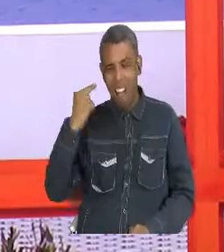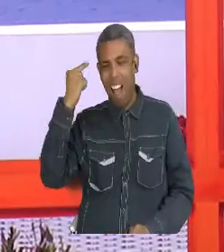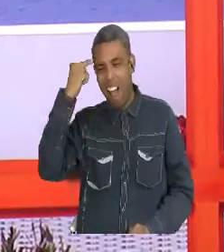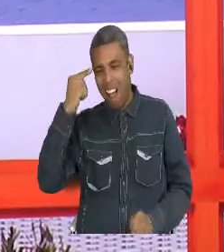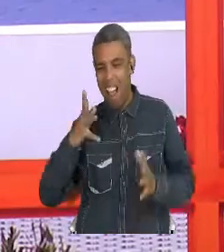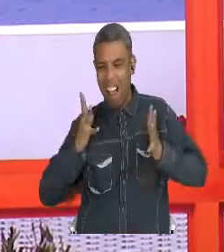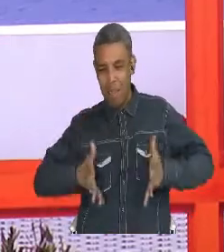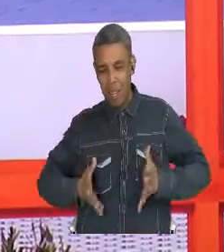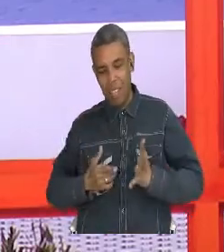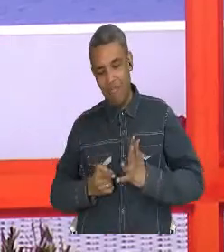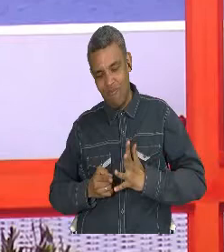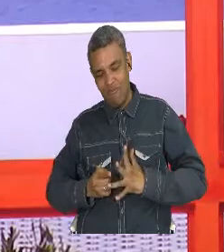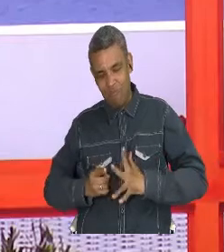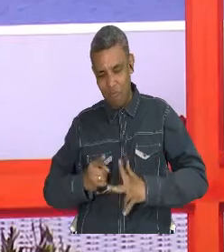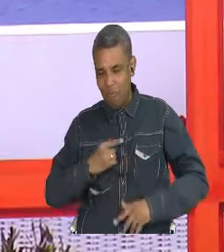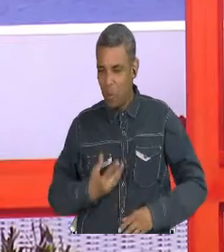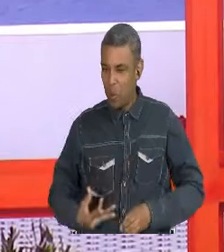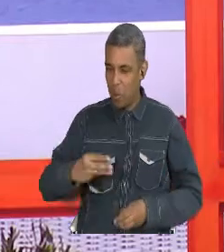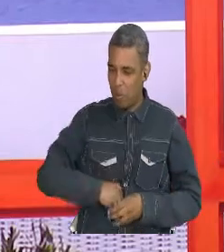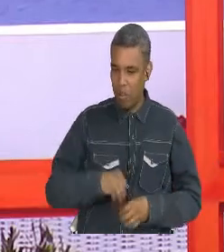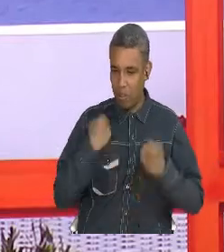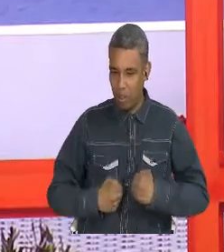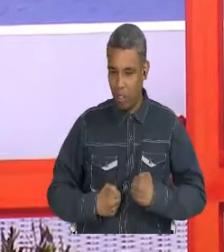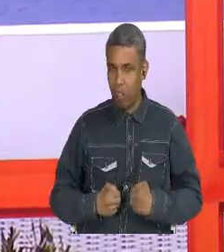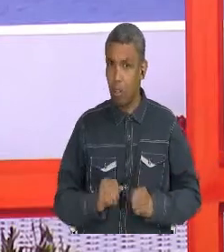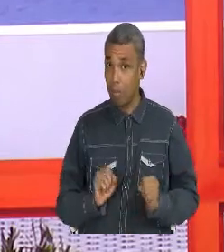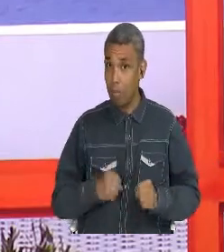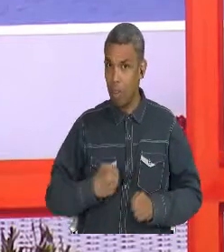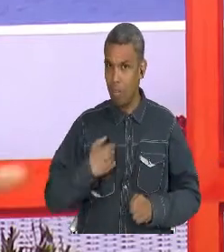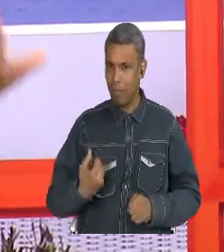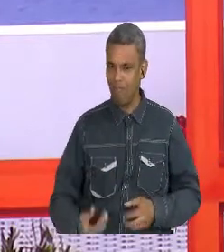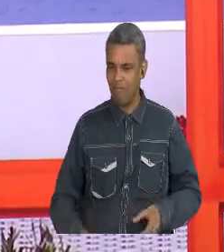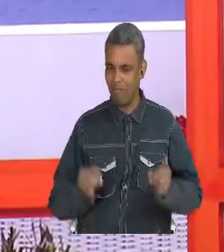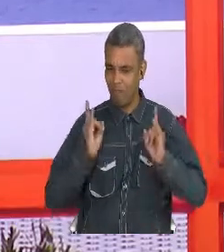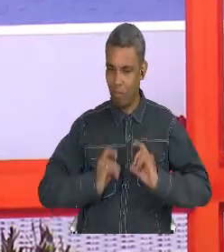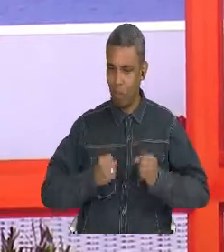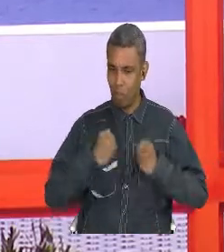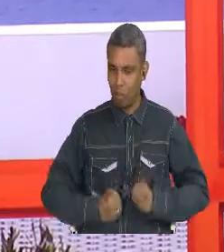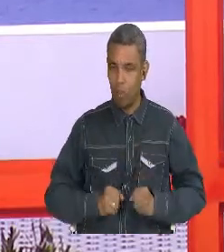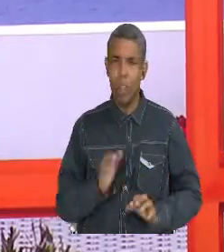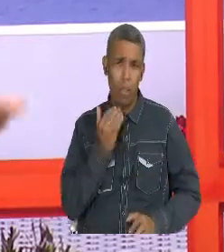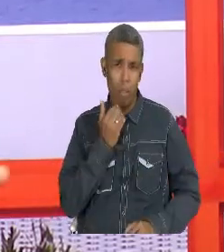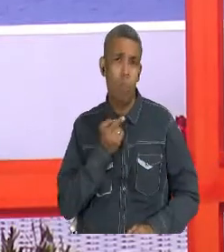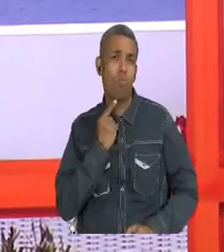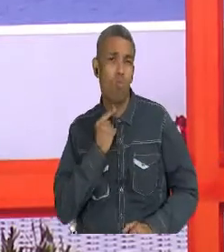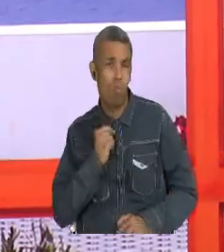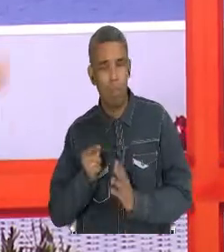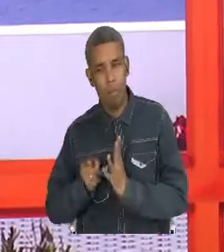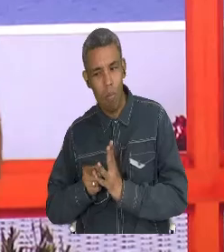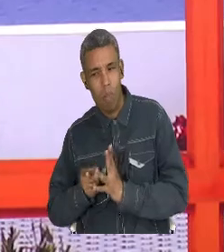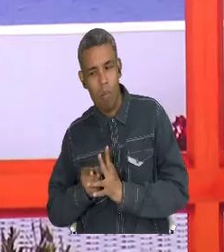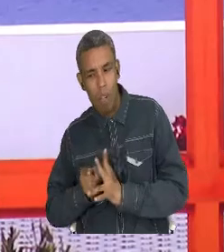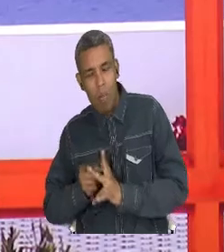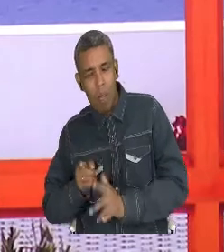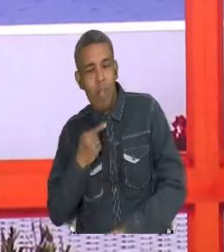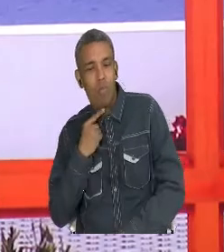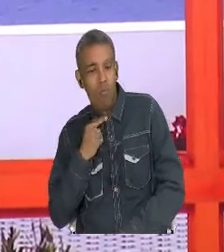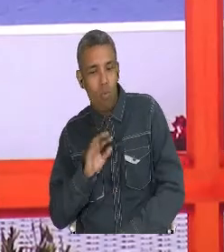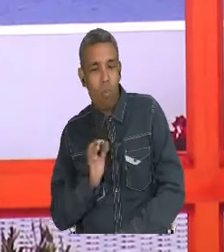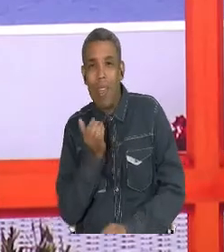más seguros, más felices, ser conscientes de las cosas que nos gustan, nos ayuda a realizar esas tareas. Por ejemplo, si yo hago una